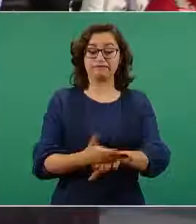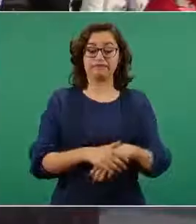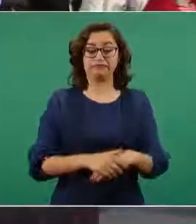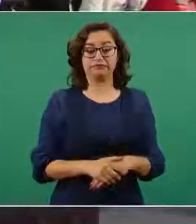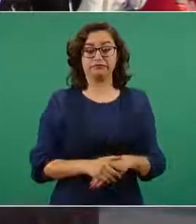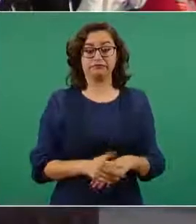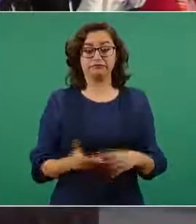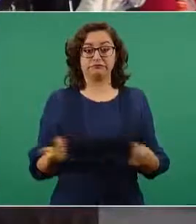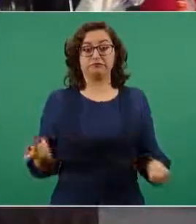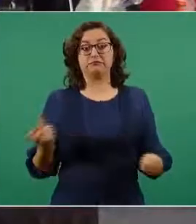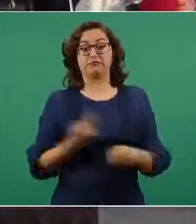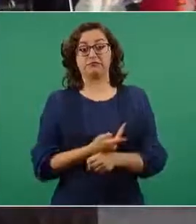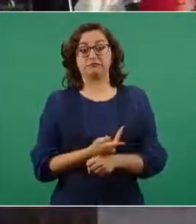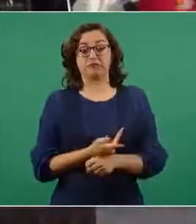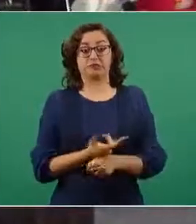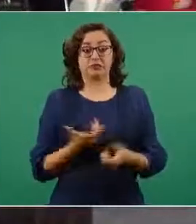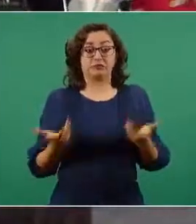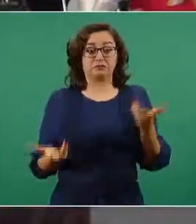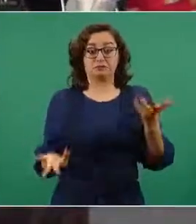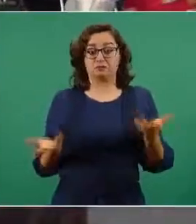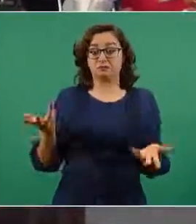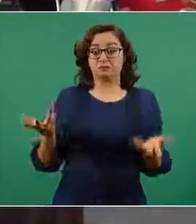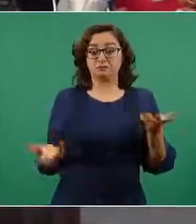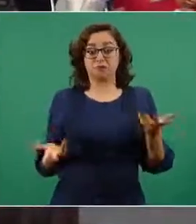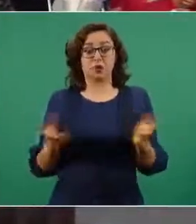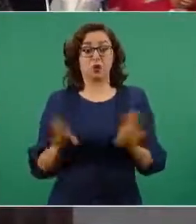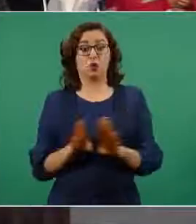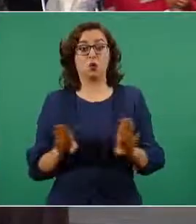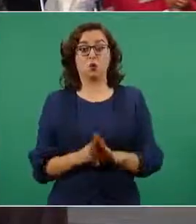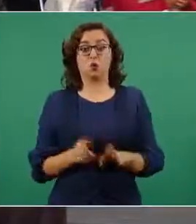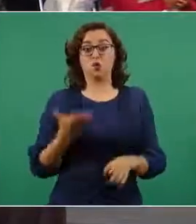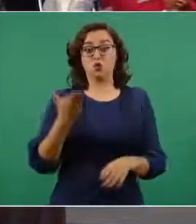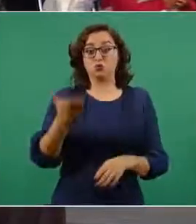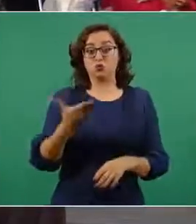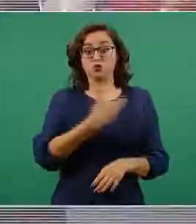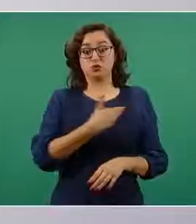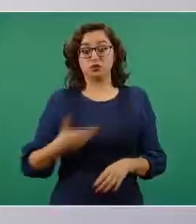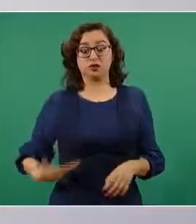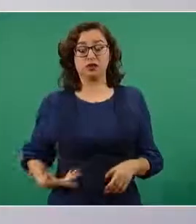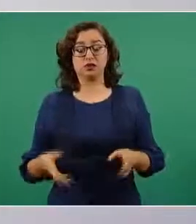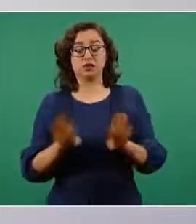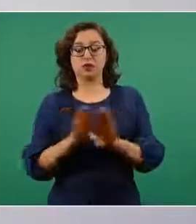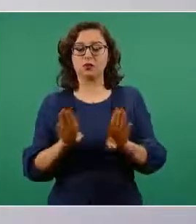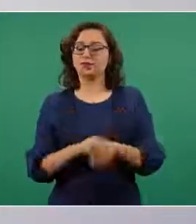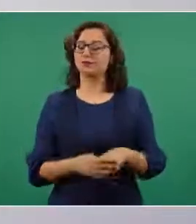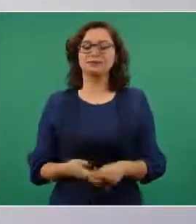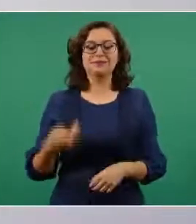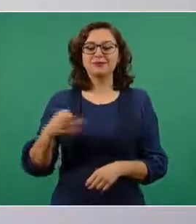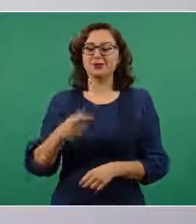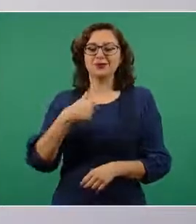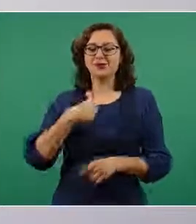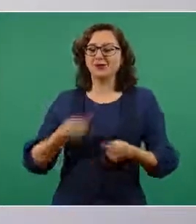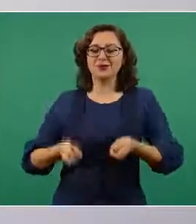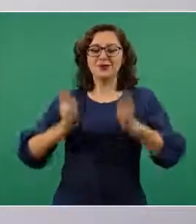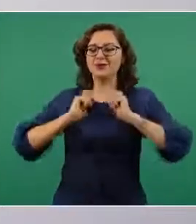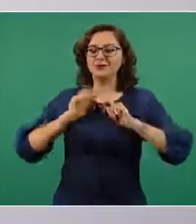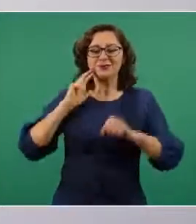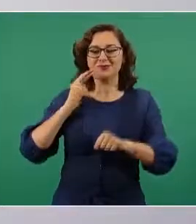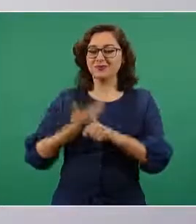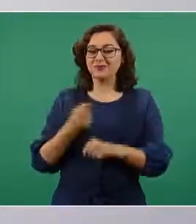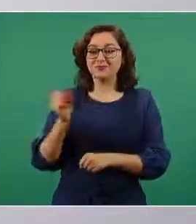entonces en ese contrapeso, ustedes como Poder Ejecutivo. Pero la es corresponde a la Fiscalía, que es autónoma.